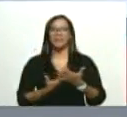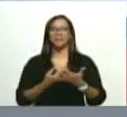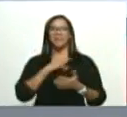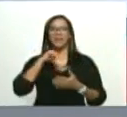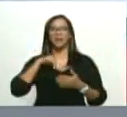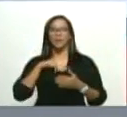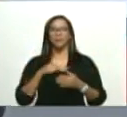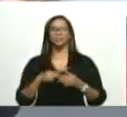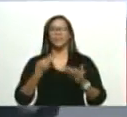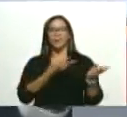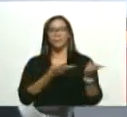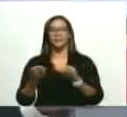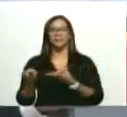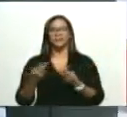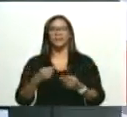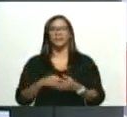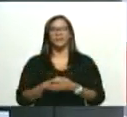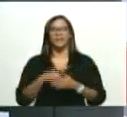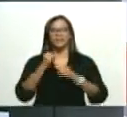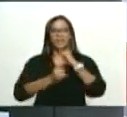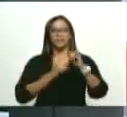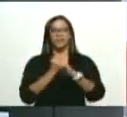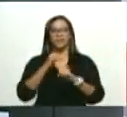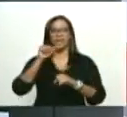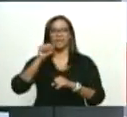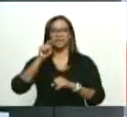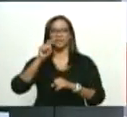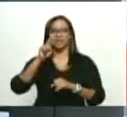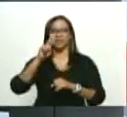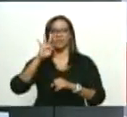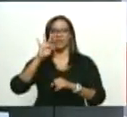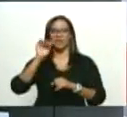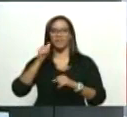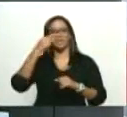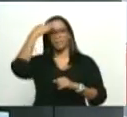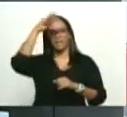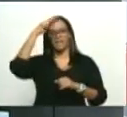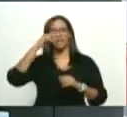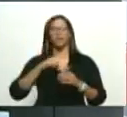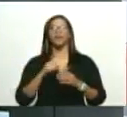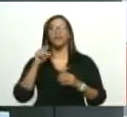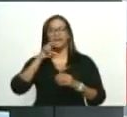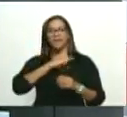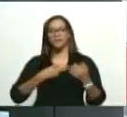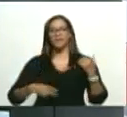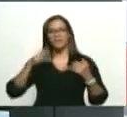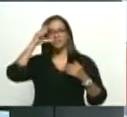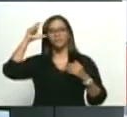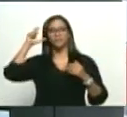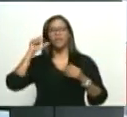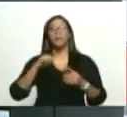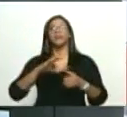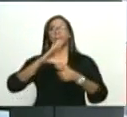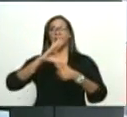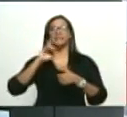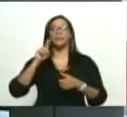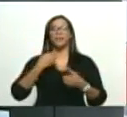ilustres invitados. Nuestra invitada internacional, Stephanie Brito, gracias, de la República de México, y el vicecanciller para América del Norte y